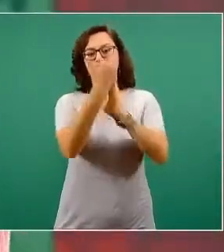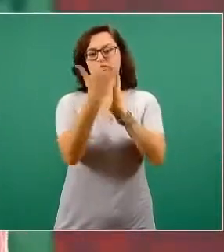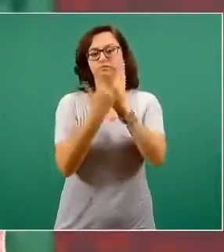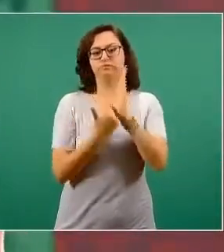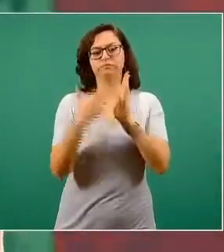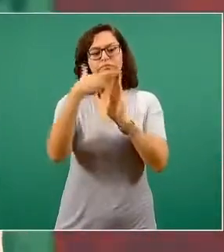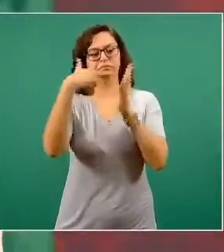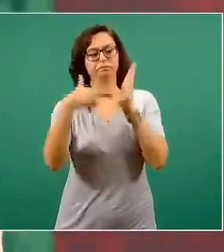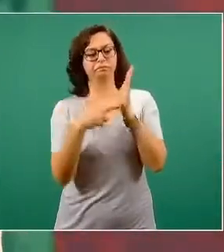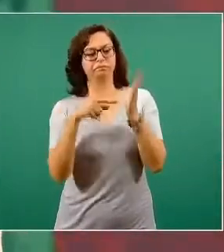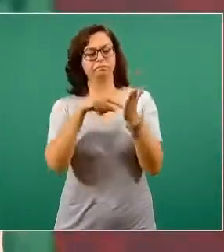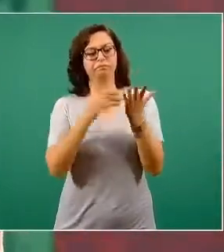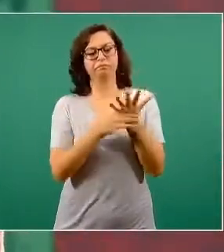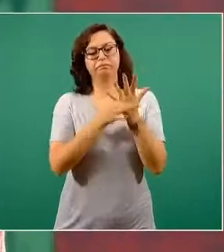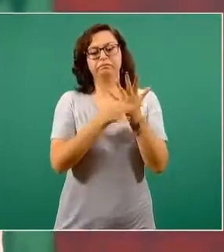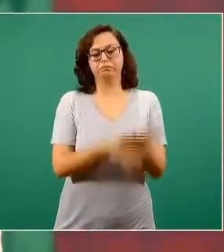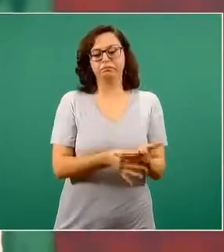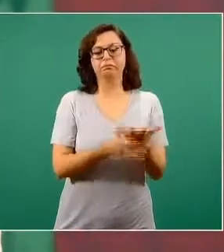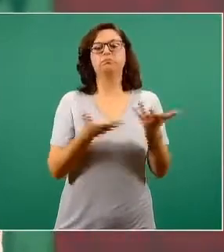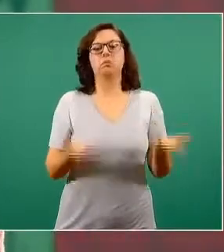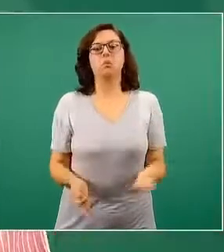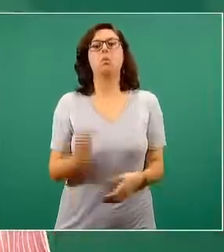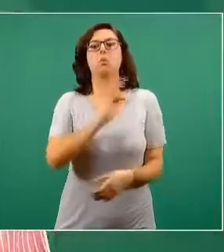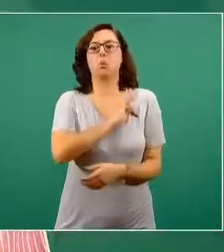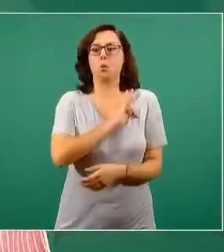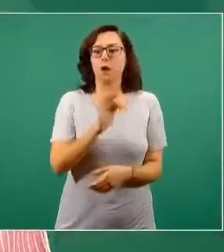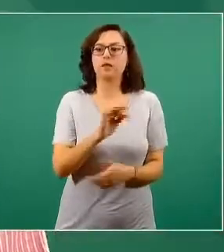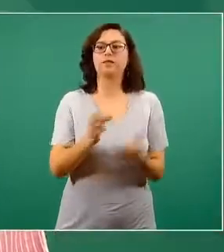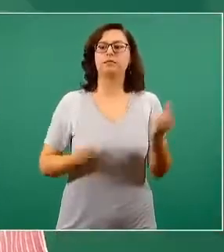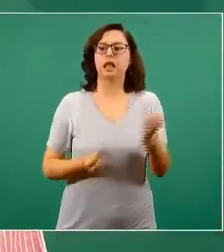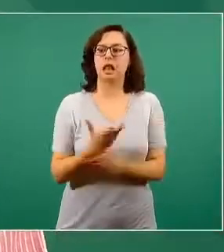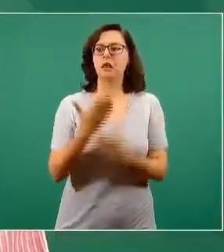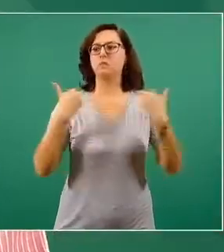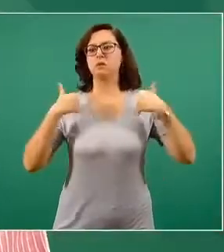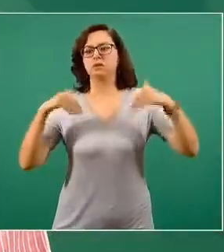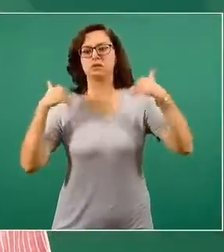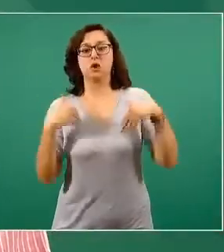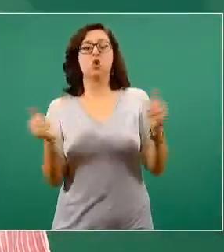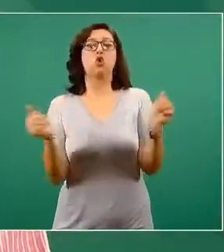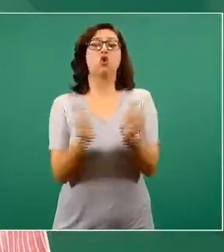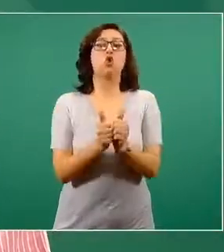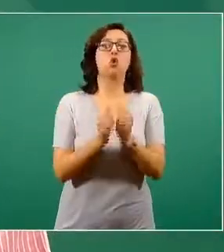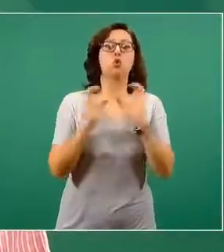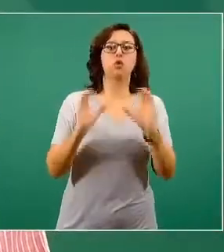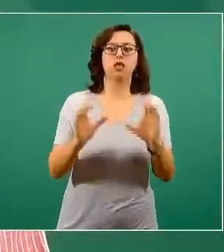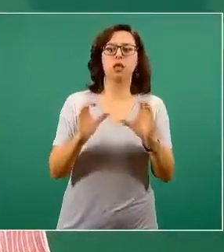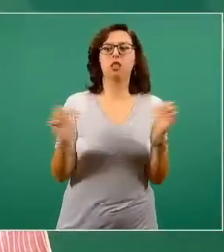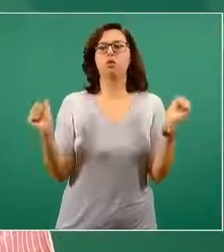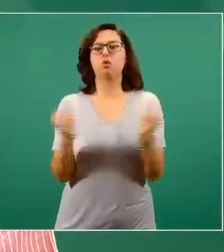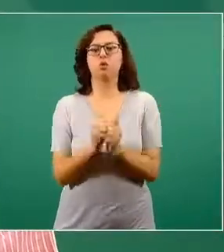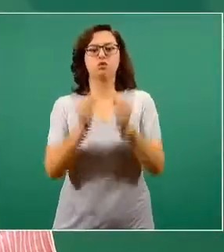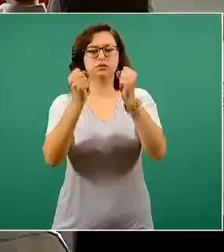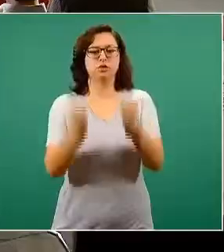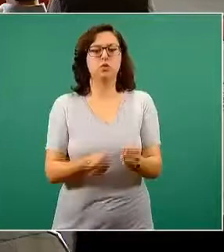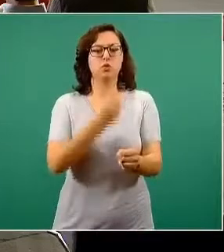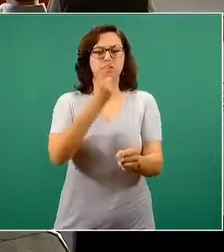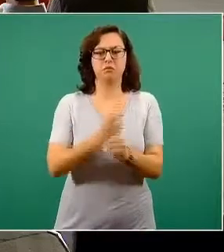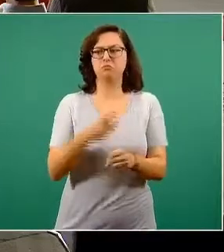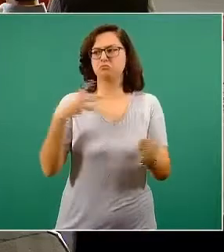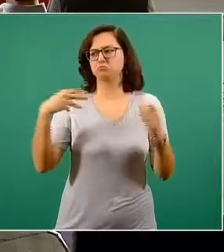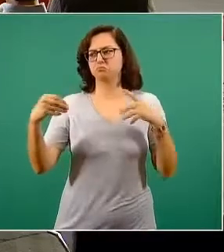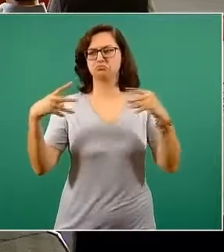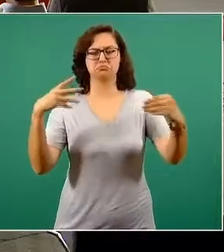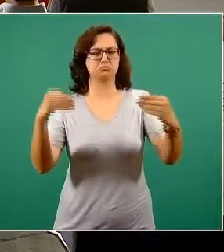establecen las condiciones en las que se puede tener vías recreativas seguras en términos de la transmisión del virus. Pero el otro